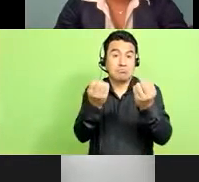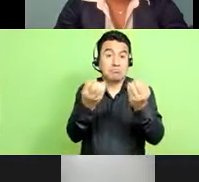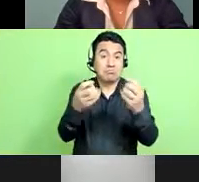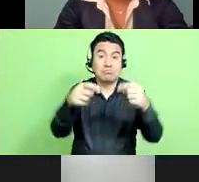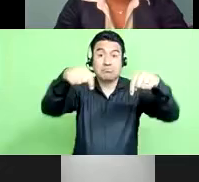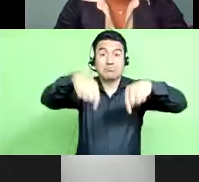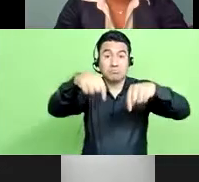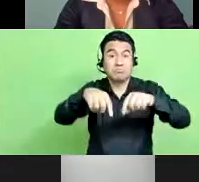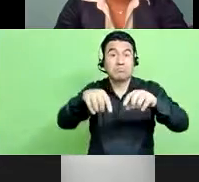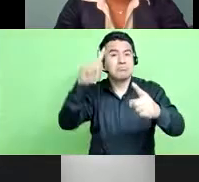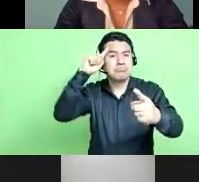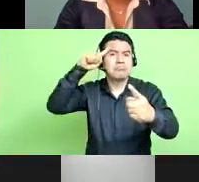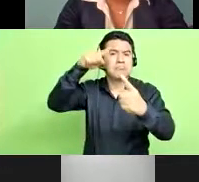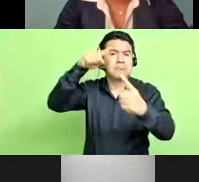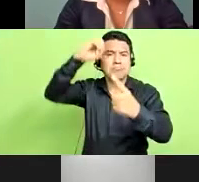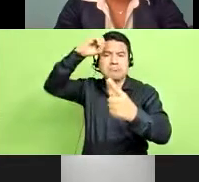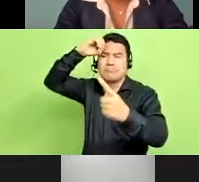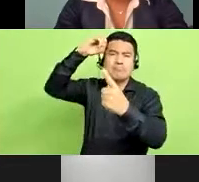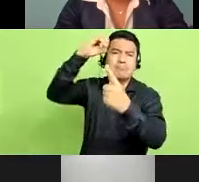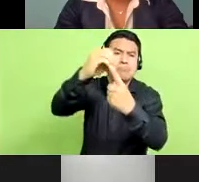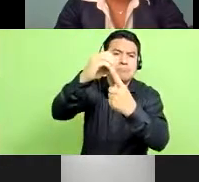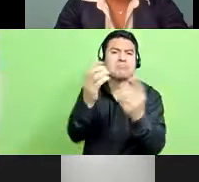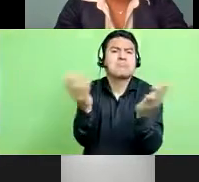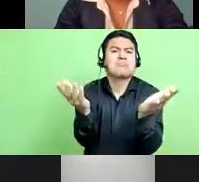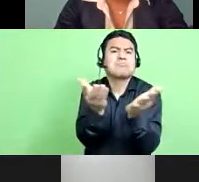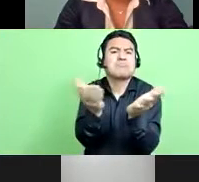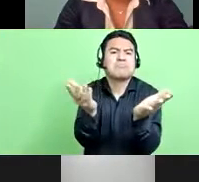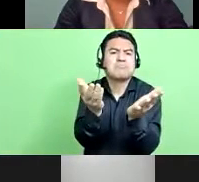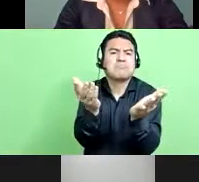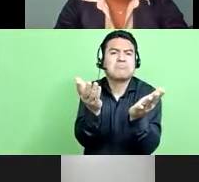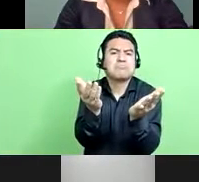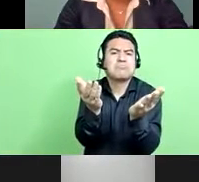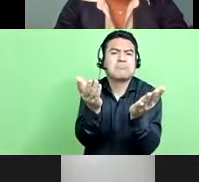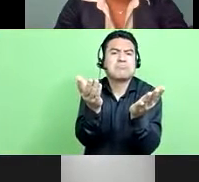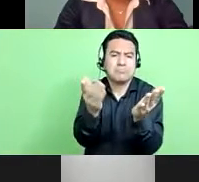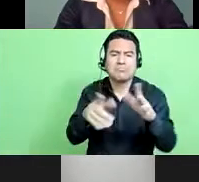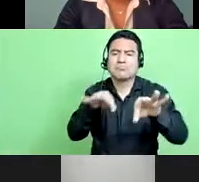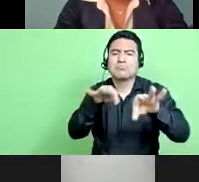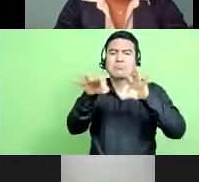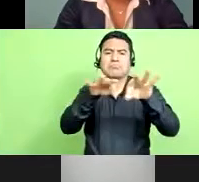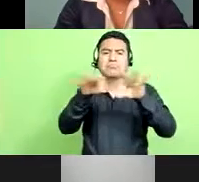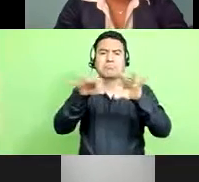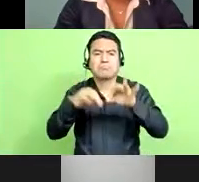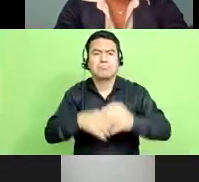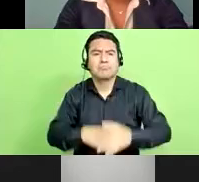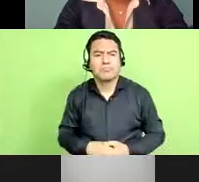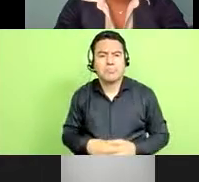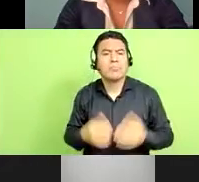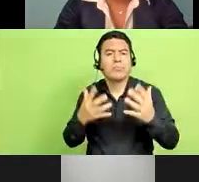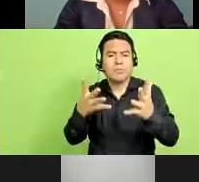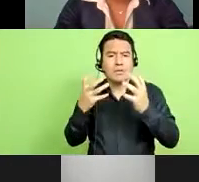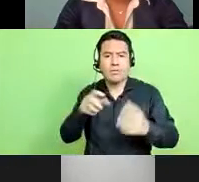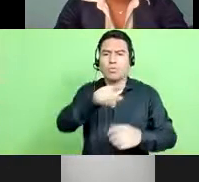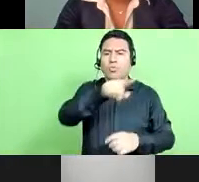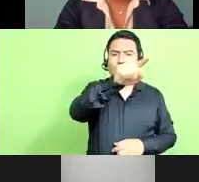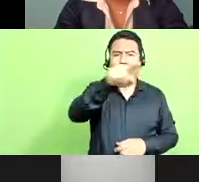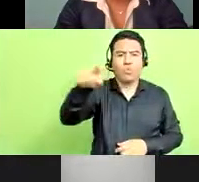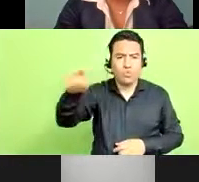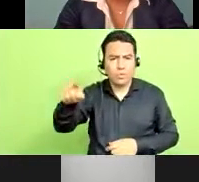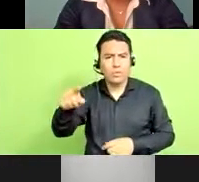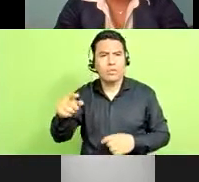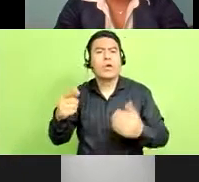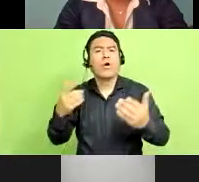colegas señores participantes respecto al objetivo podemos decir no establece un diálogo que nos permitirá